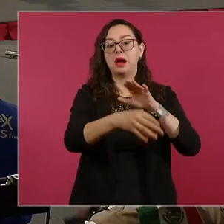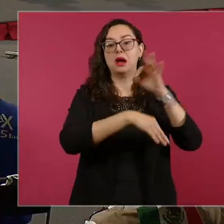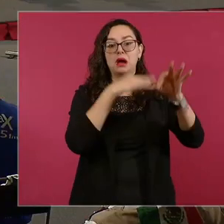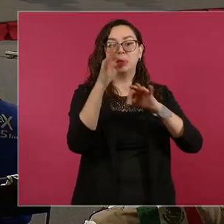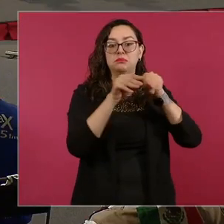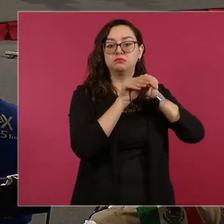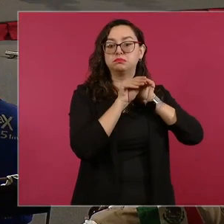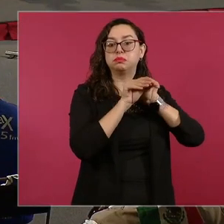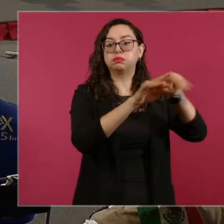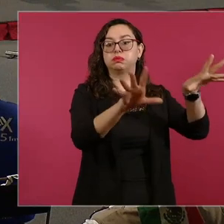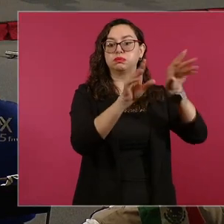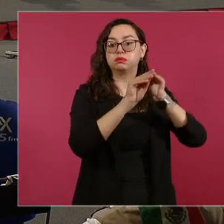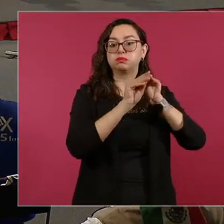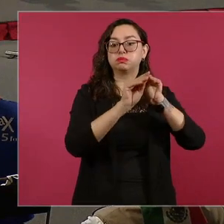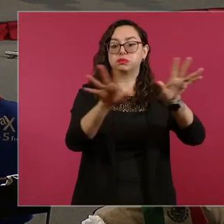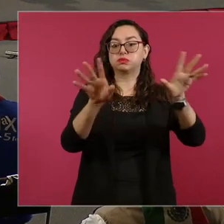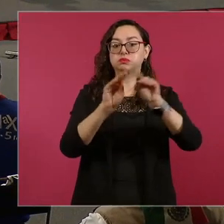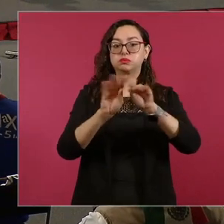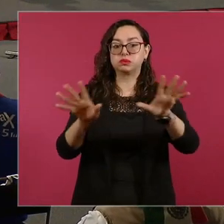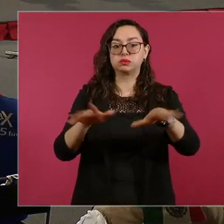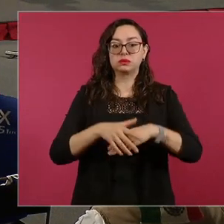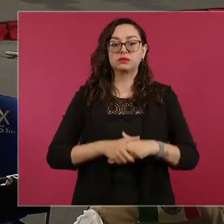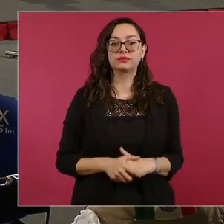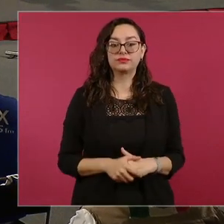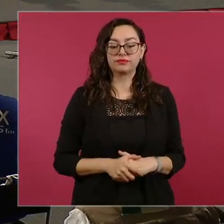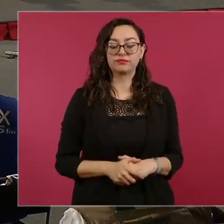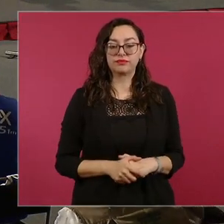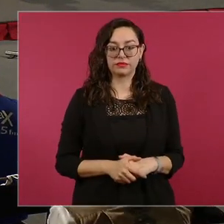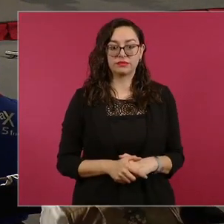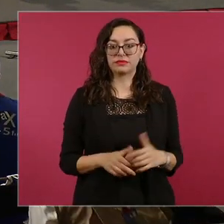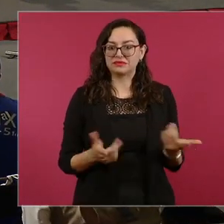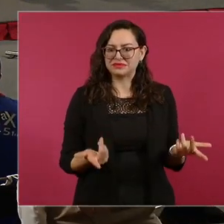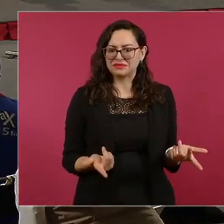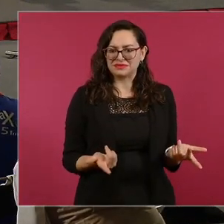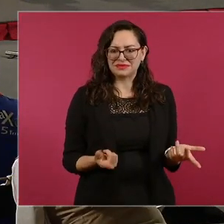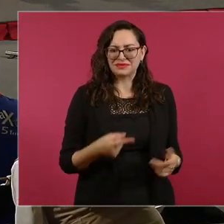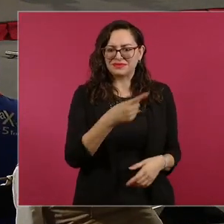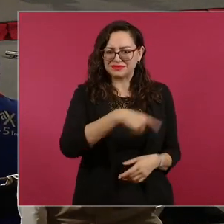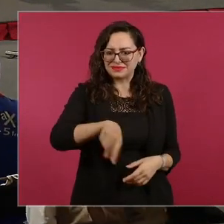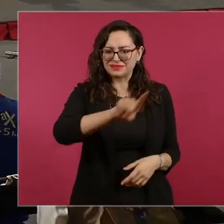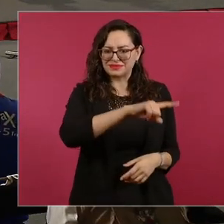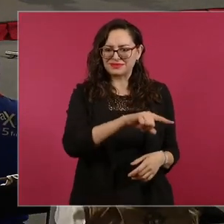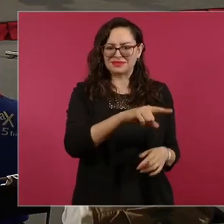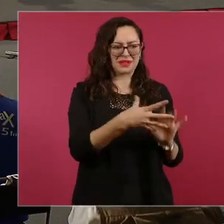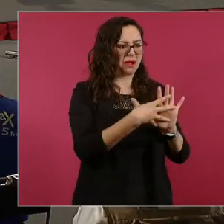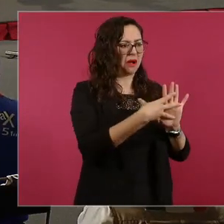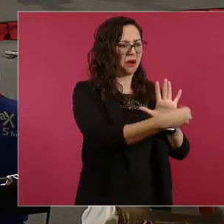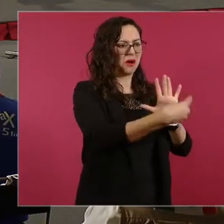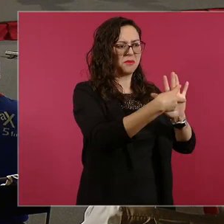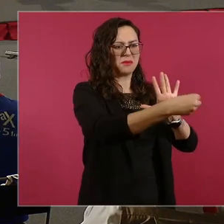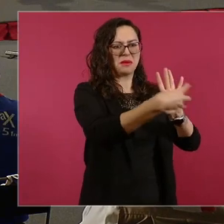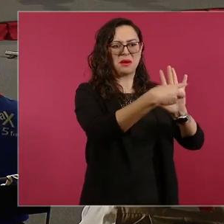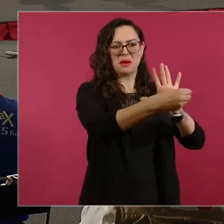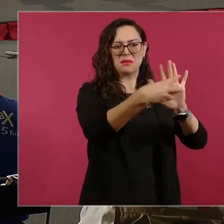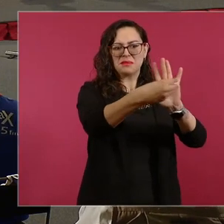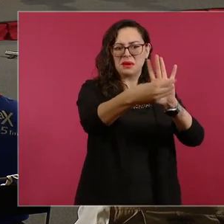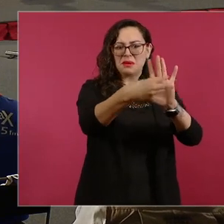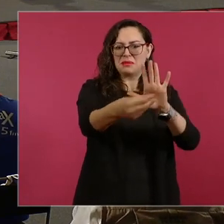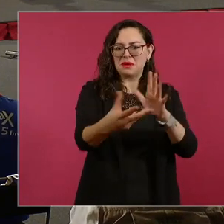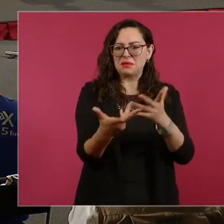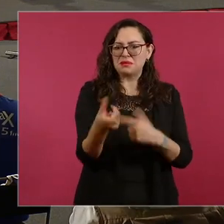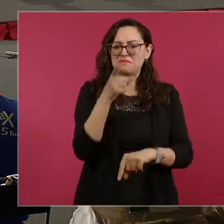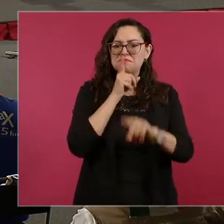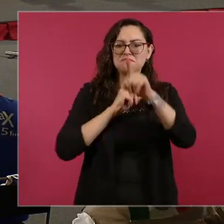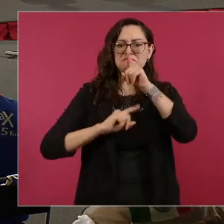cobertura de los tuits, dos antes. Esa son algunas muestras de lo que se vio